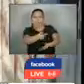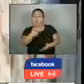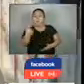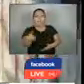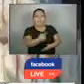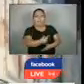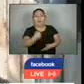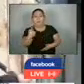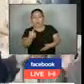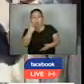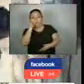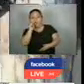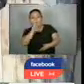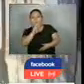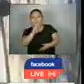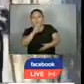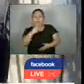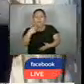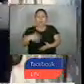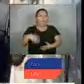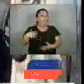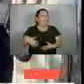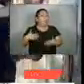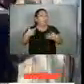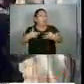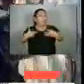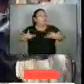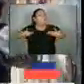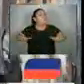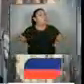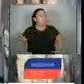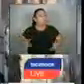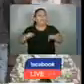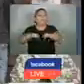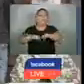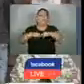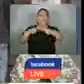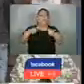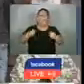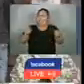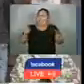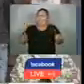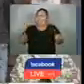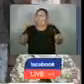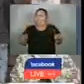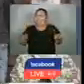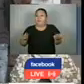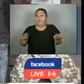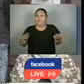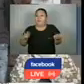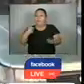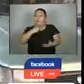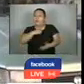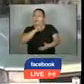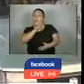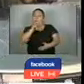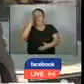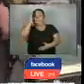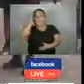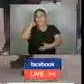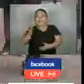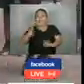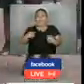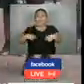se han enfrentado a graves violaciones a sus derechos y esto pues creo que no debe de